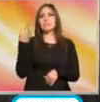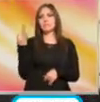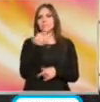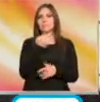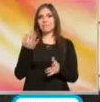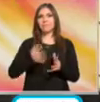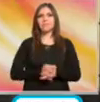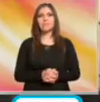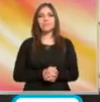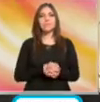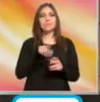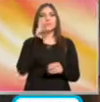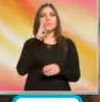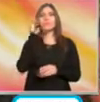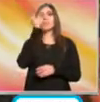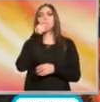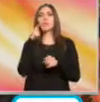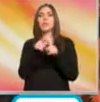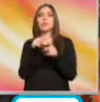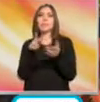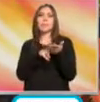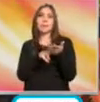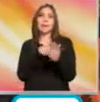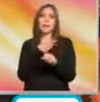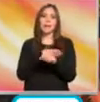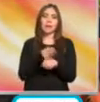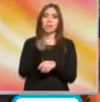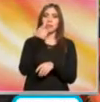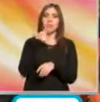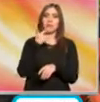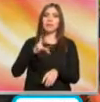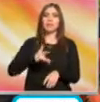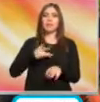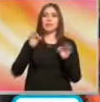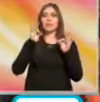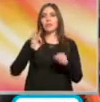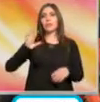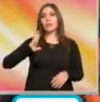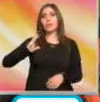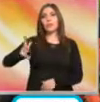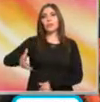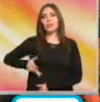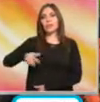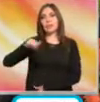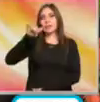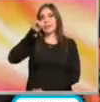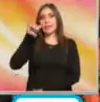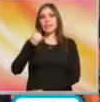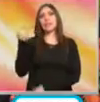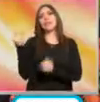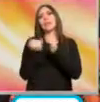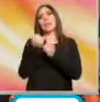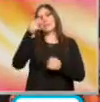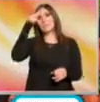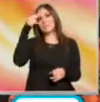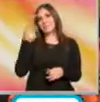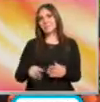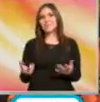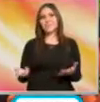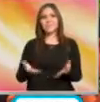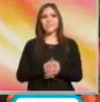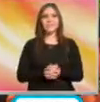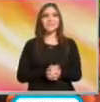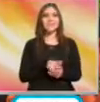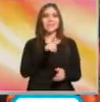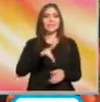delicia! y además se ve el verde, blanco y rojo, porque se sienten tan orgullosos los italianos, ¿eh? Y nosotros también. Y nosotros también. Pues yo,